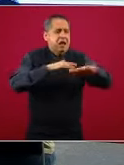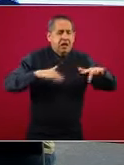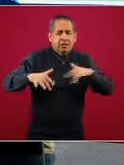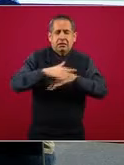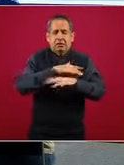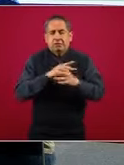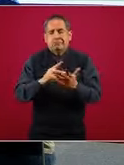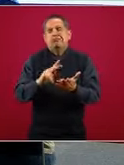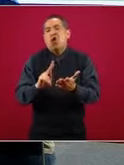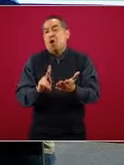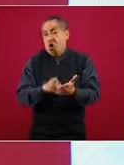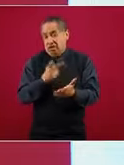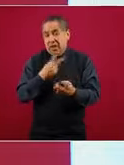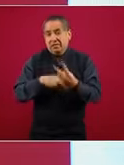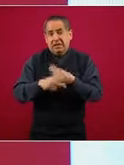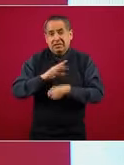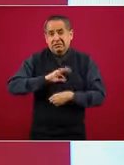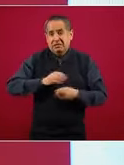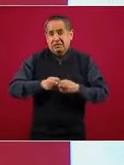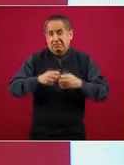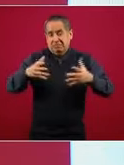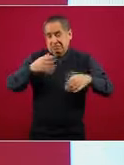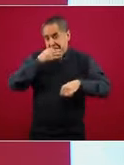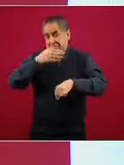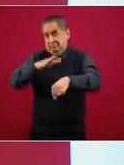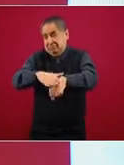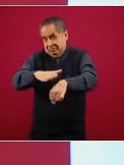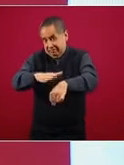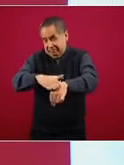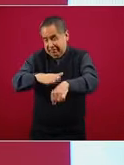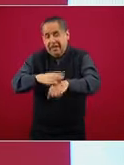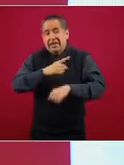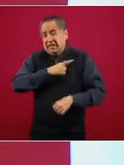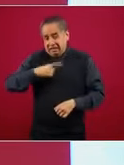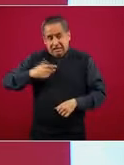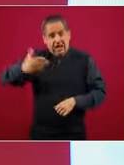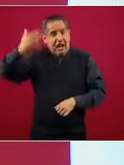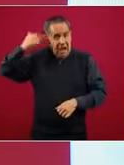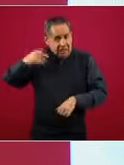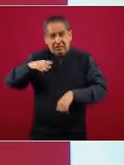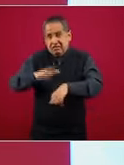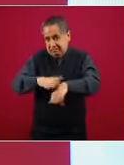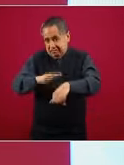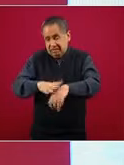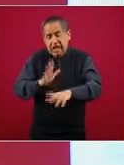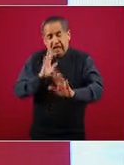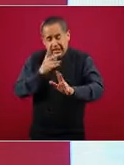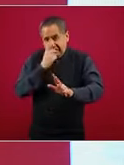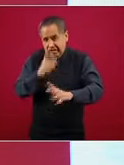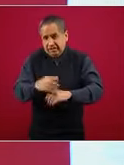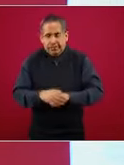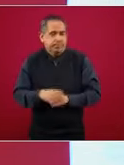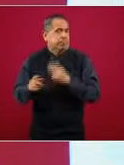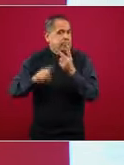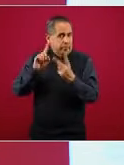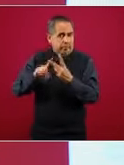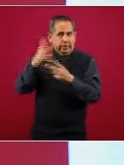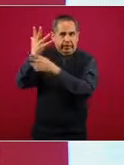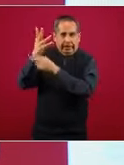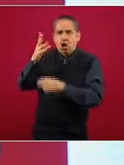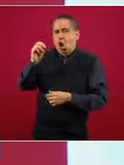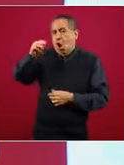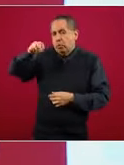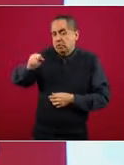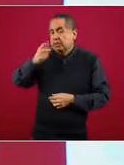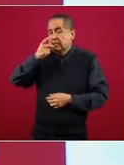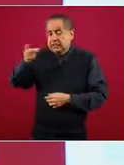espacio público. Así que estamos advertidos, lo hemos estado desde el principio. Lo segundo que destacó el doctor Ryan